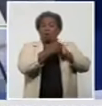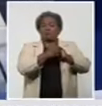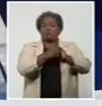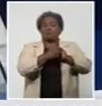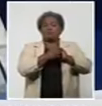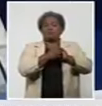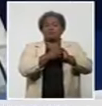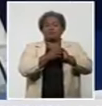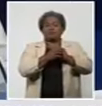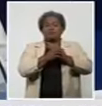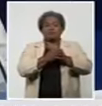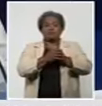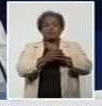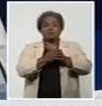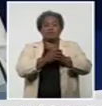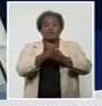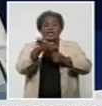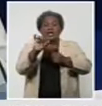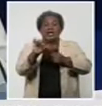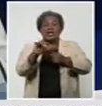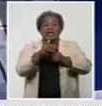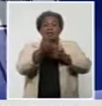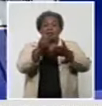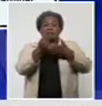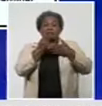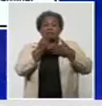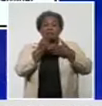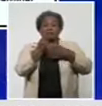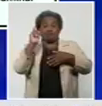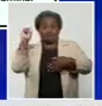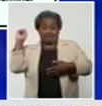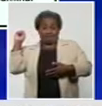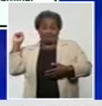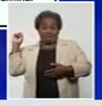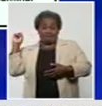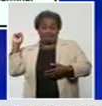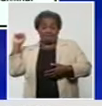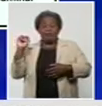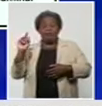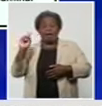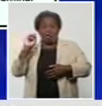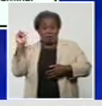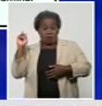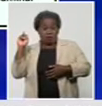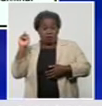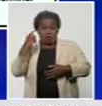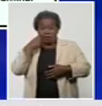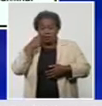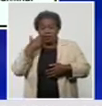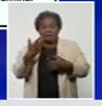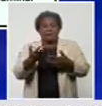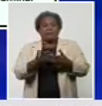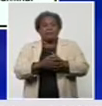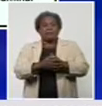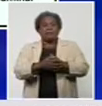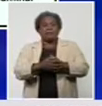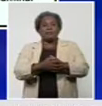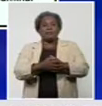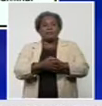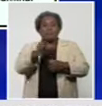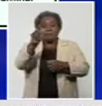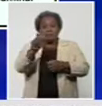que Lilian nos va a ayudar a verlo ahora a continuación, donde son los casos que se han